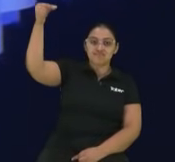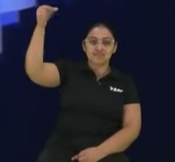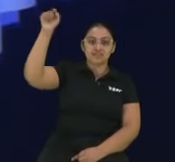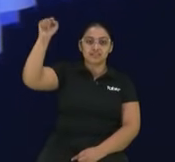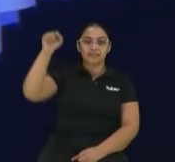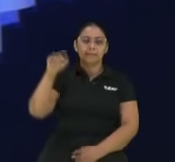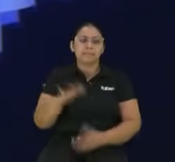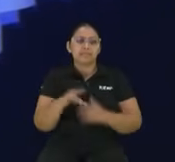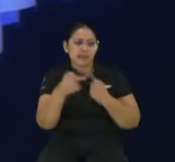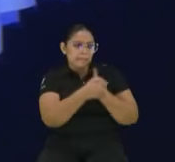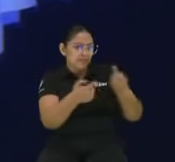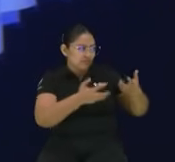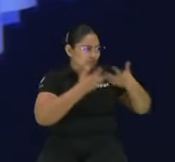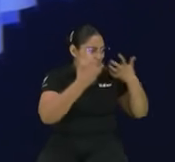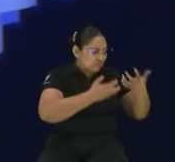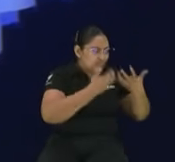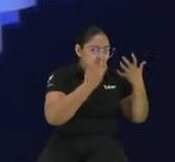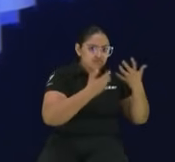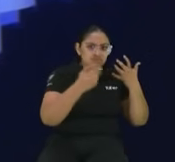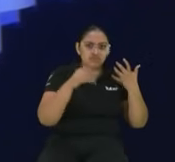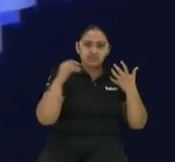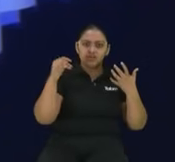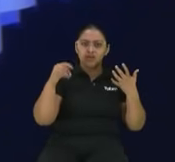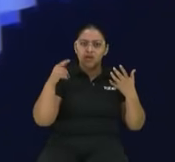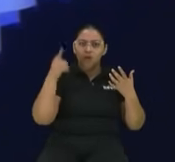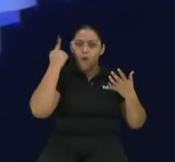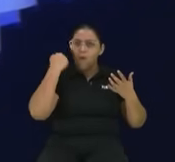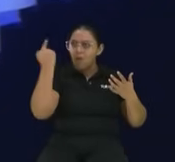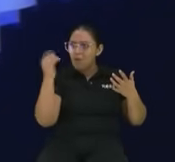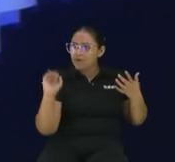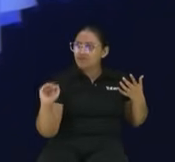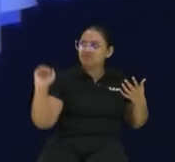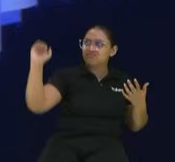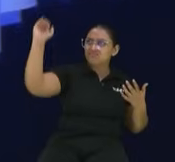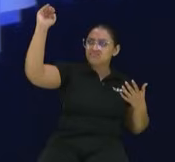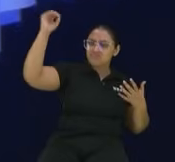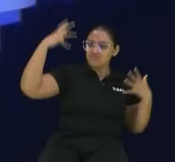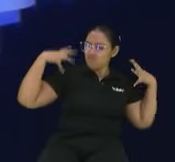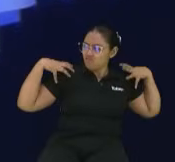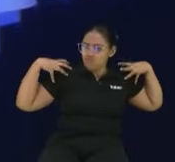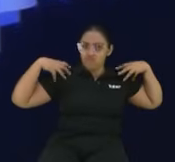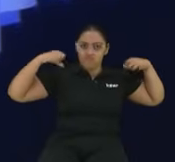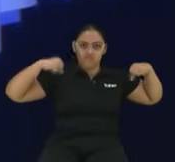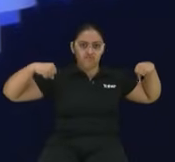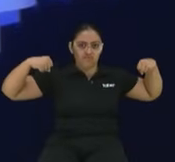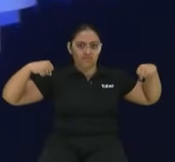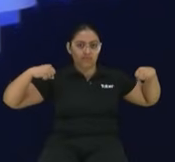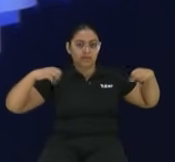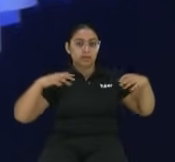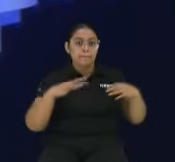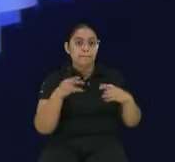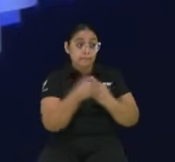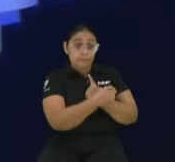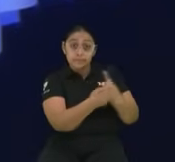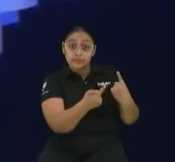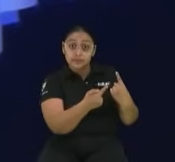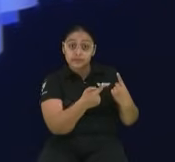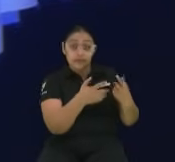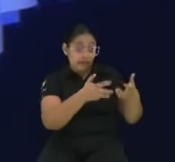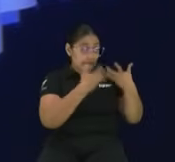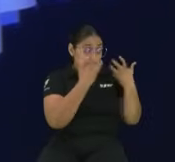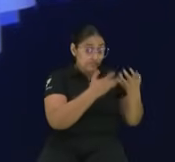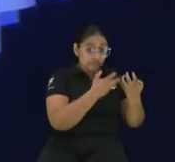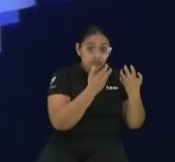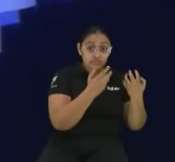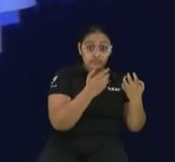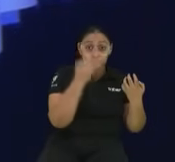conocedores que eran gente muy alta muy grande muy fornida algunos comentaristas aseveran que la razón por la